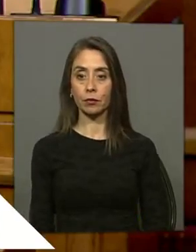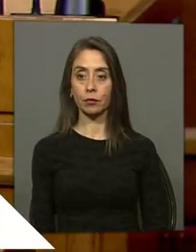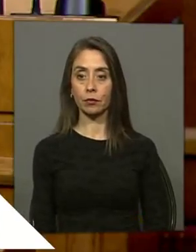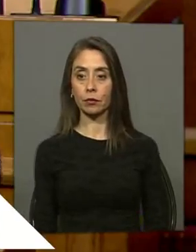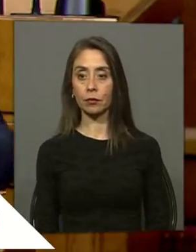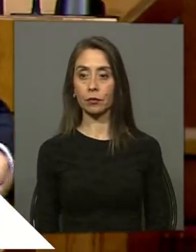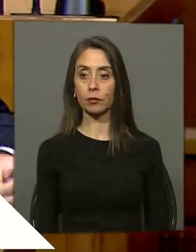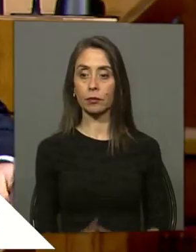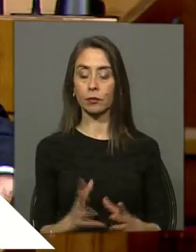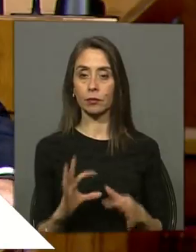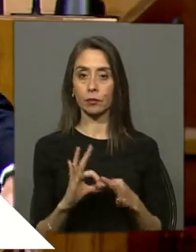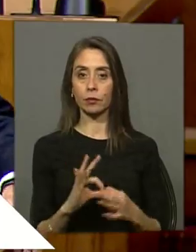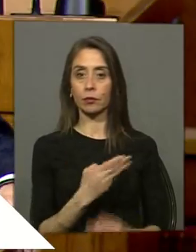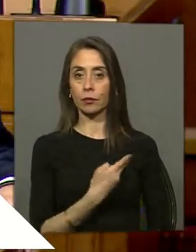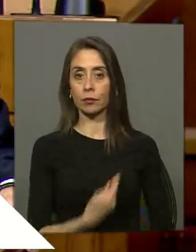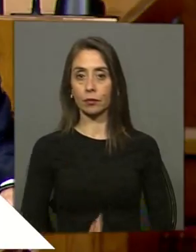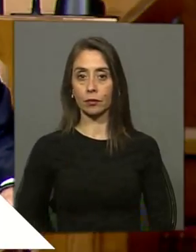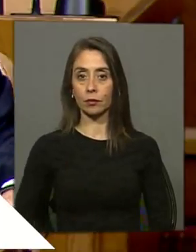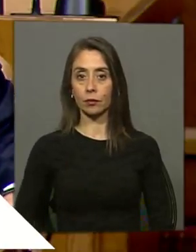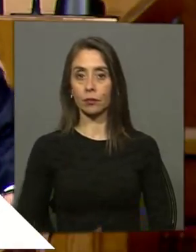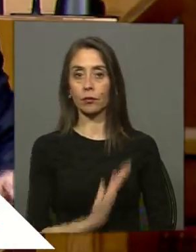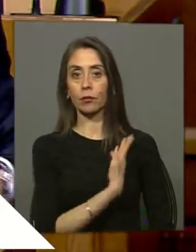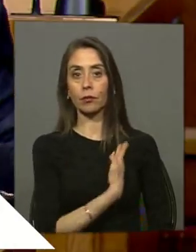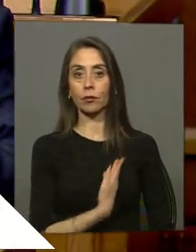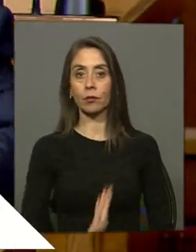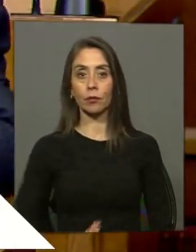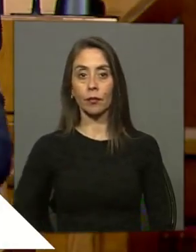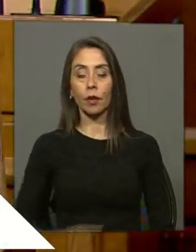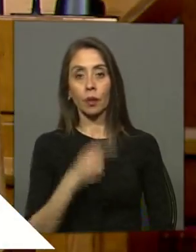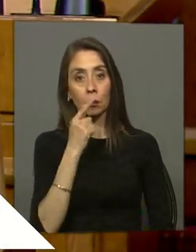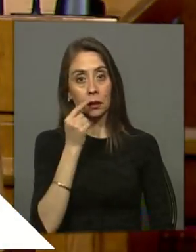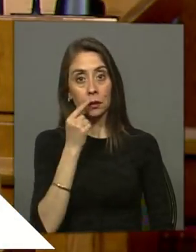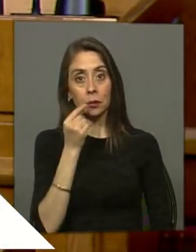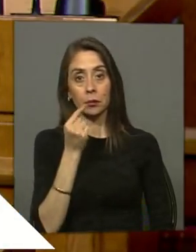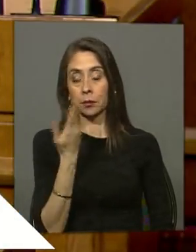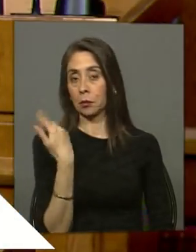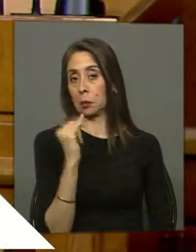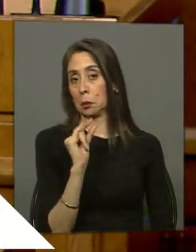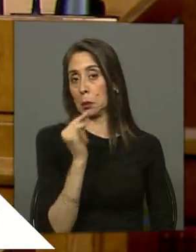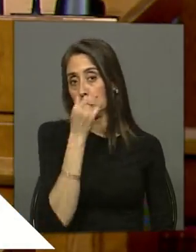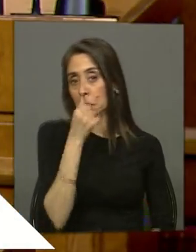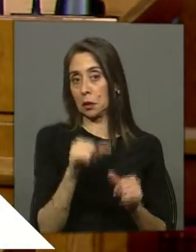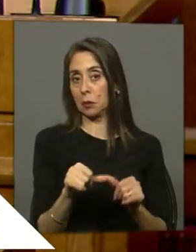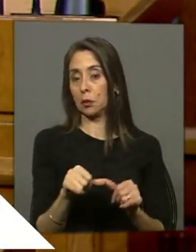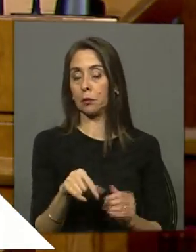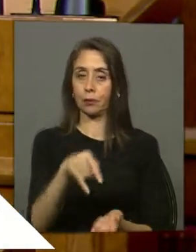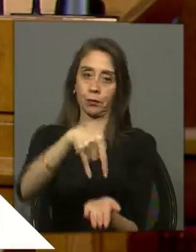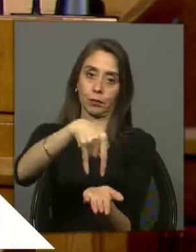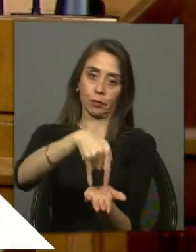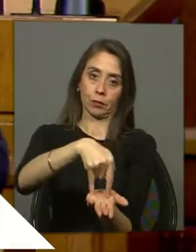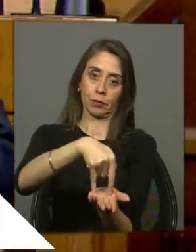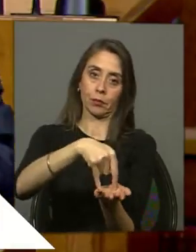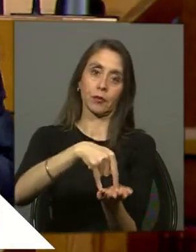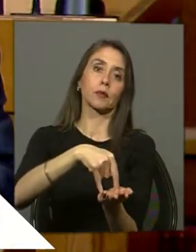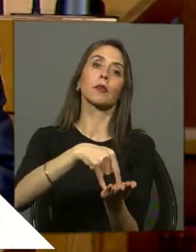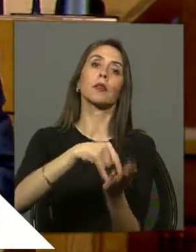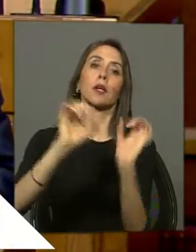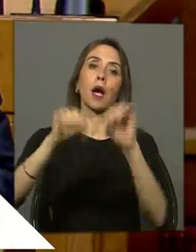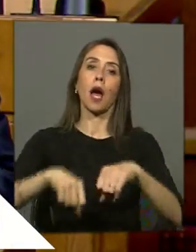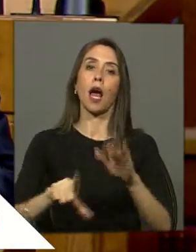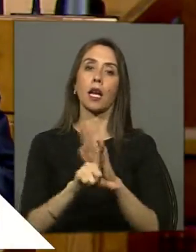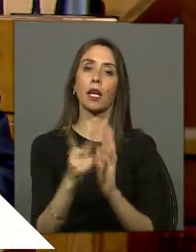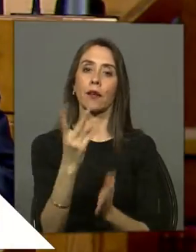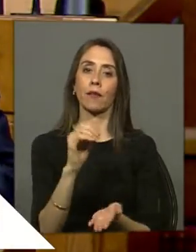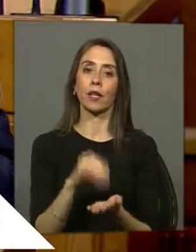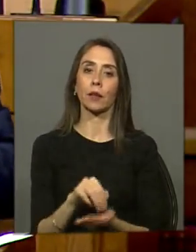muchas gracias presidente presidente hace poco tiempo atrás este congreso despachó la ley 20.920